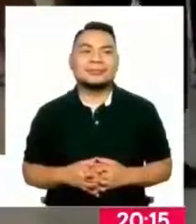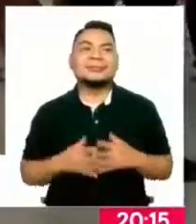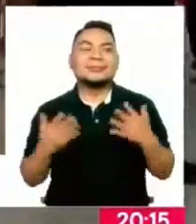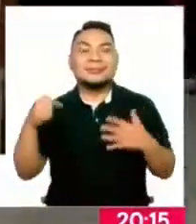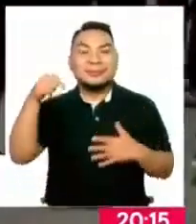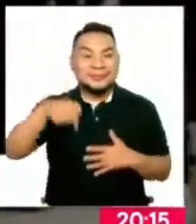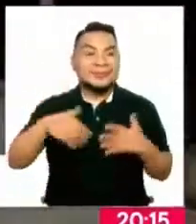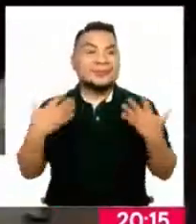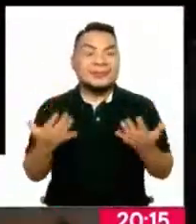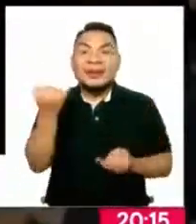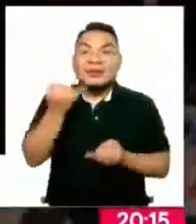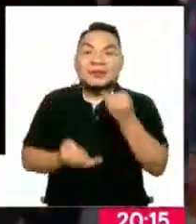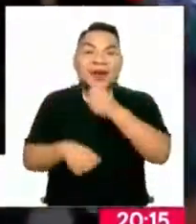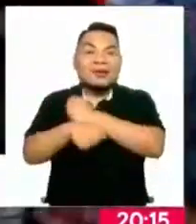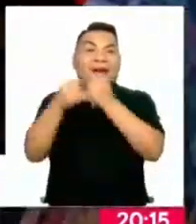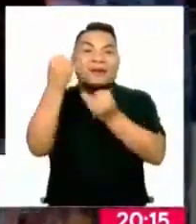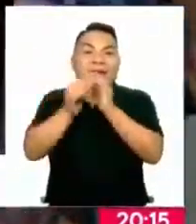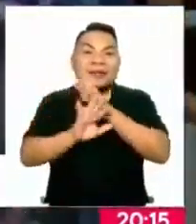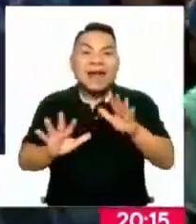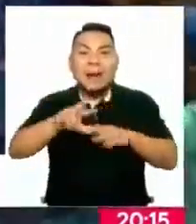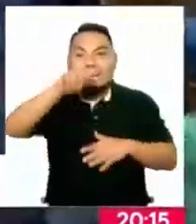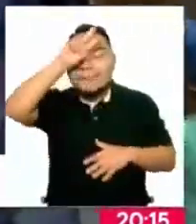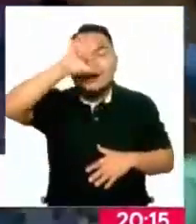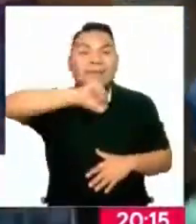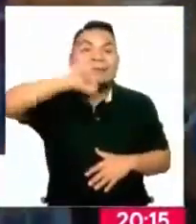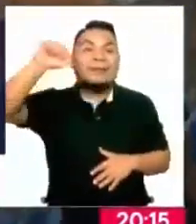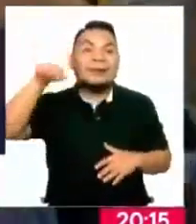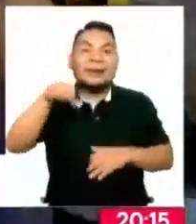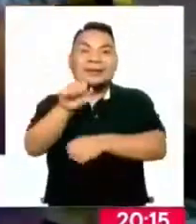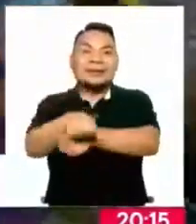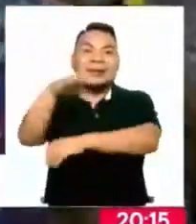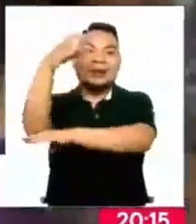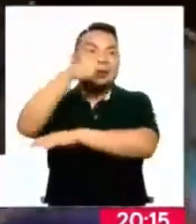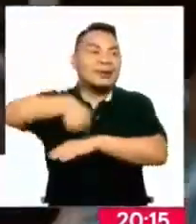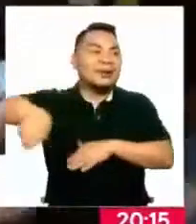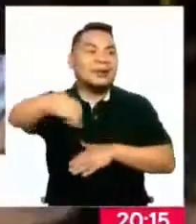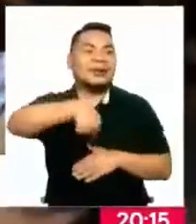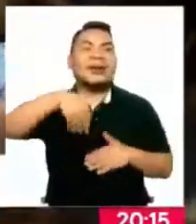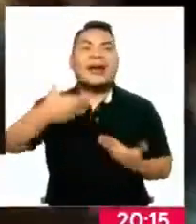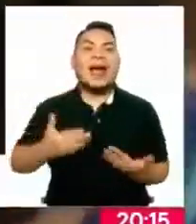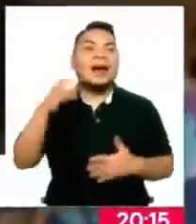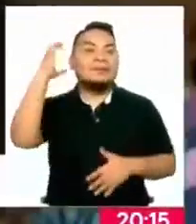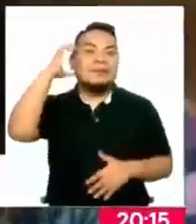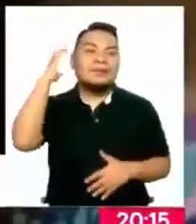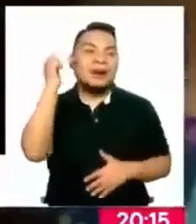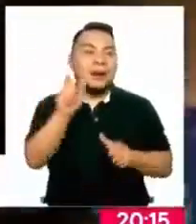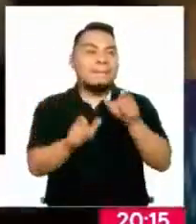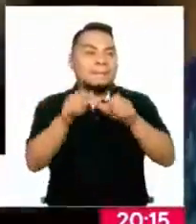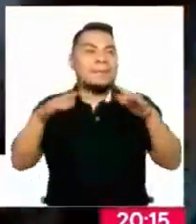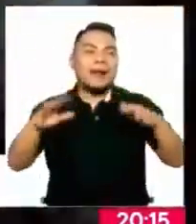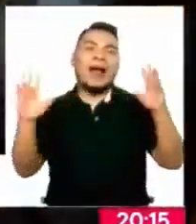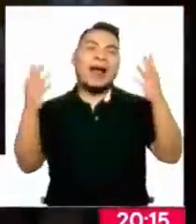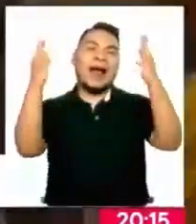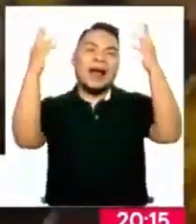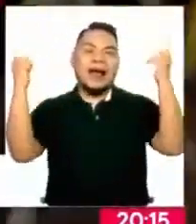Acaba de terminar el partido con el triunfo peruano y acá, en la calle de las Cisas, los hinchas